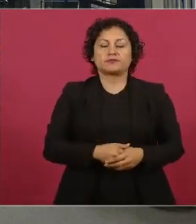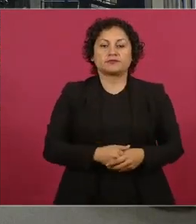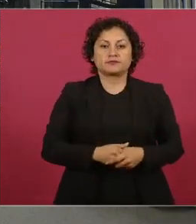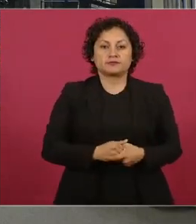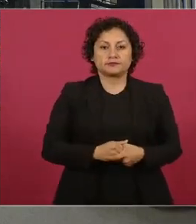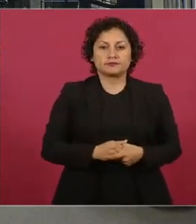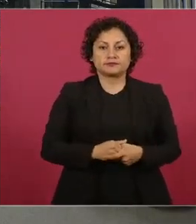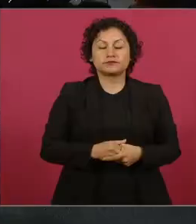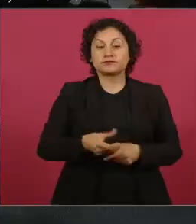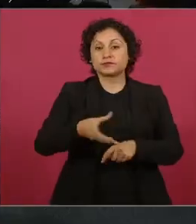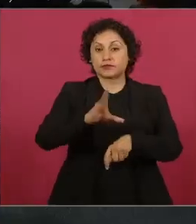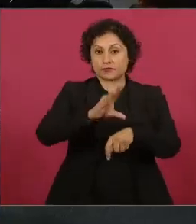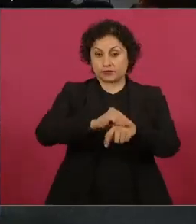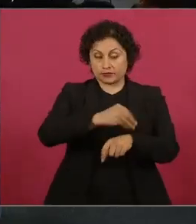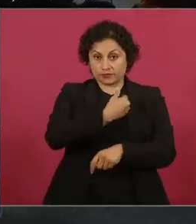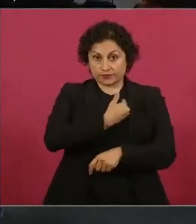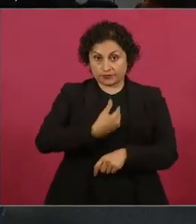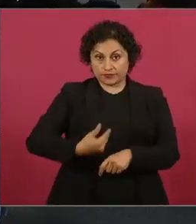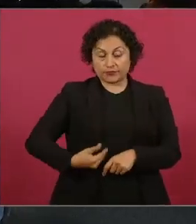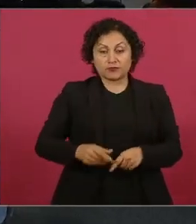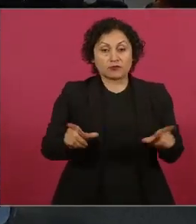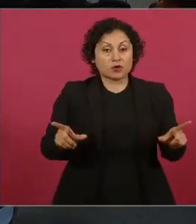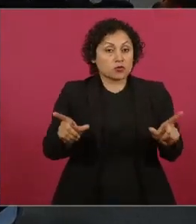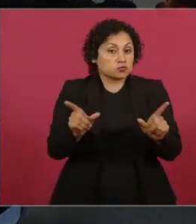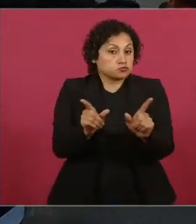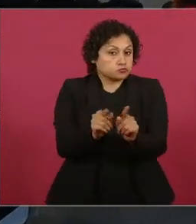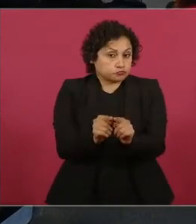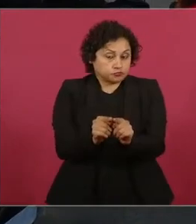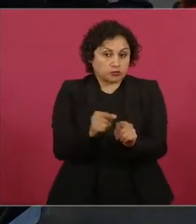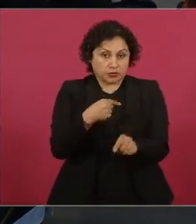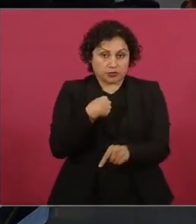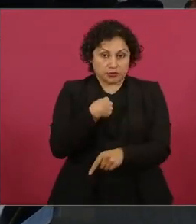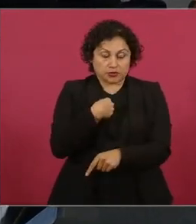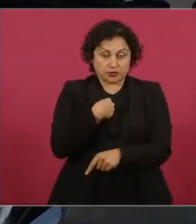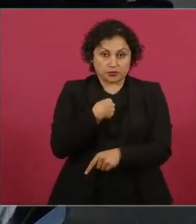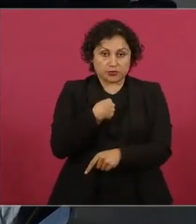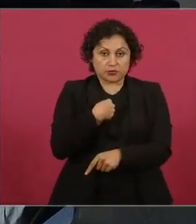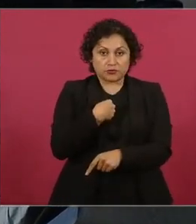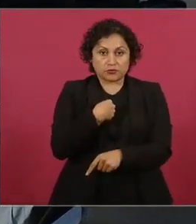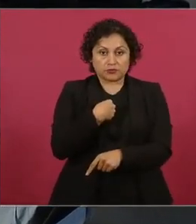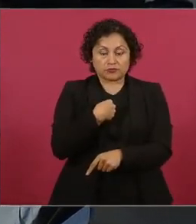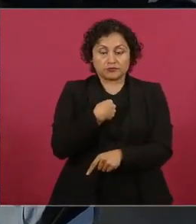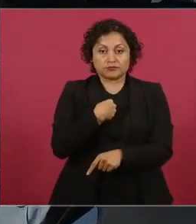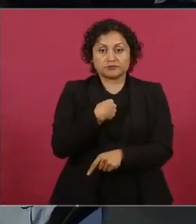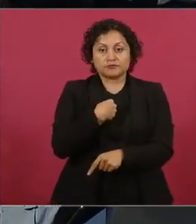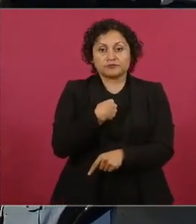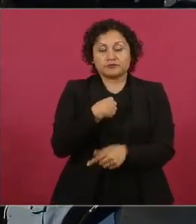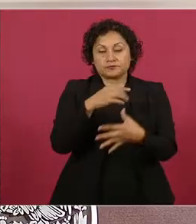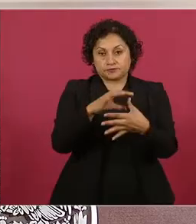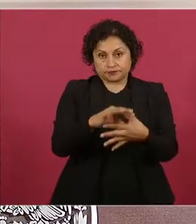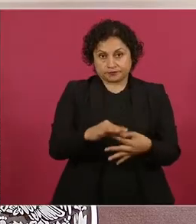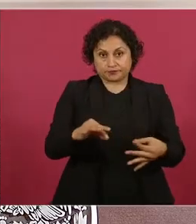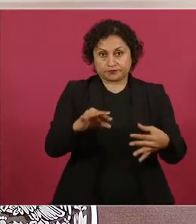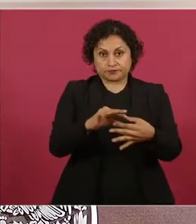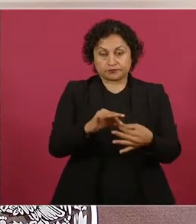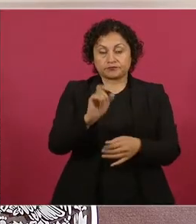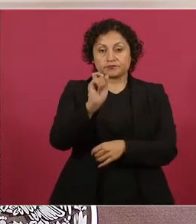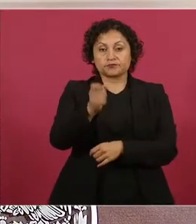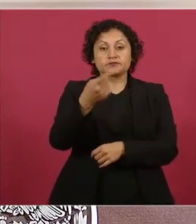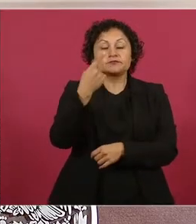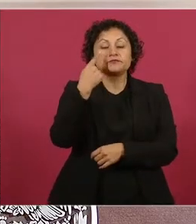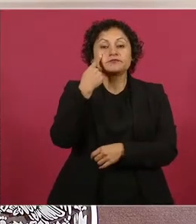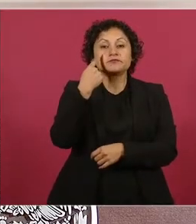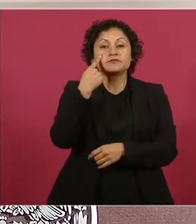Con su permiso, señor presidente, muy brevemente les puedo señalar que desde la primera